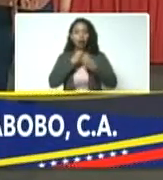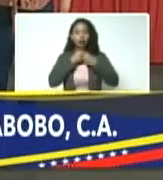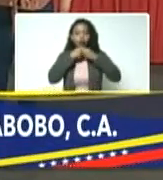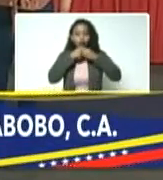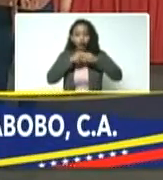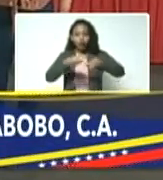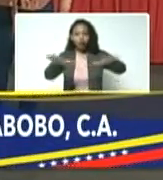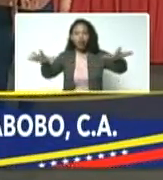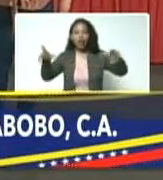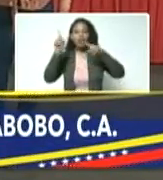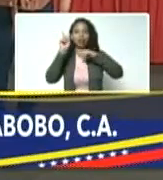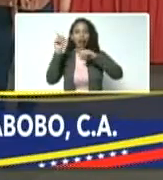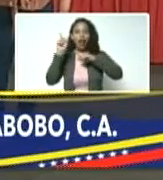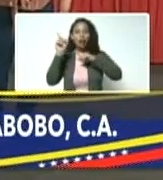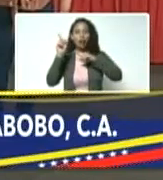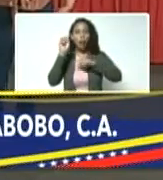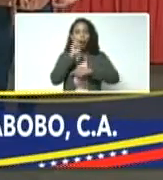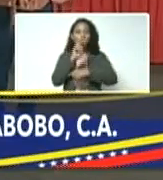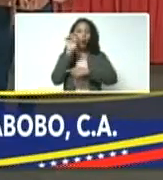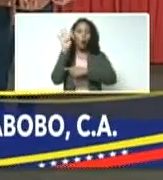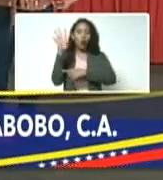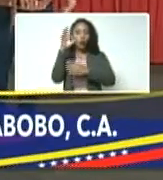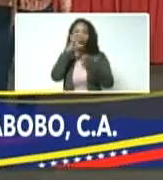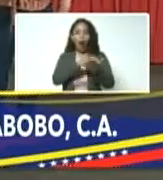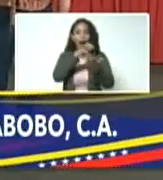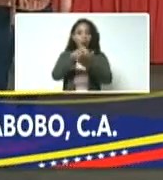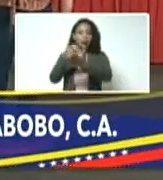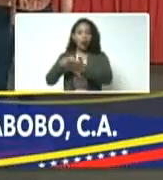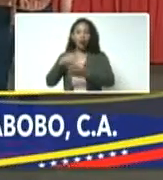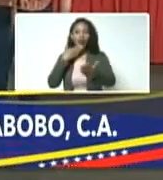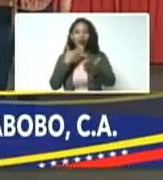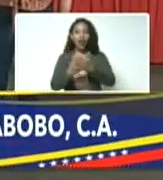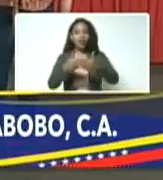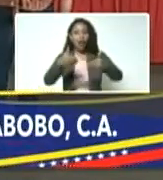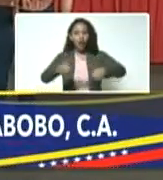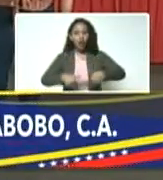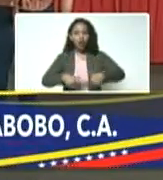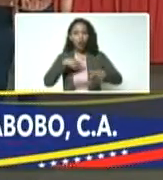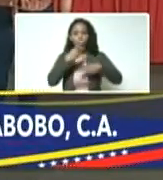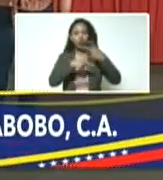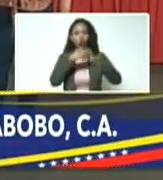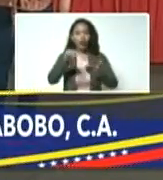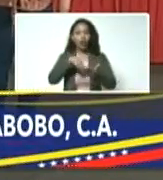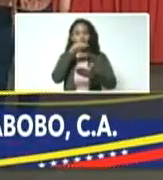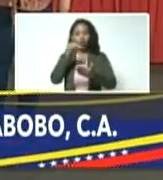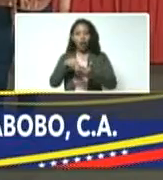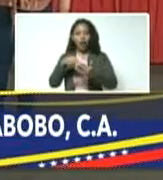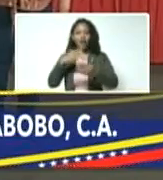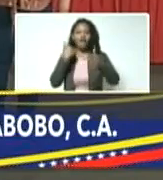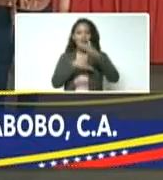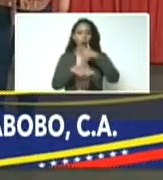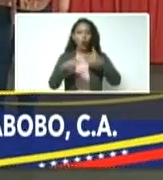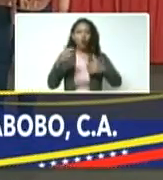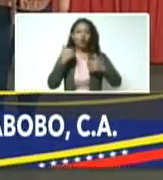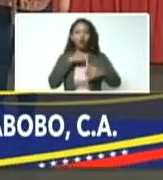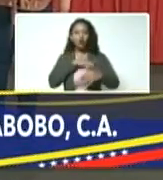distribución de esto a los 24 estados, que gracias al esfuerzo de la producción nacional nos vamos a